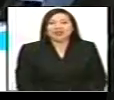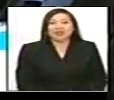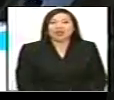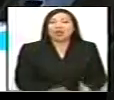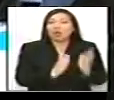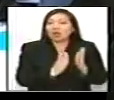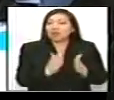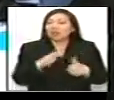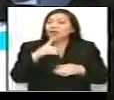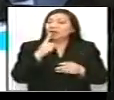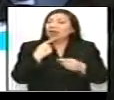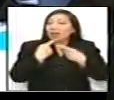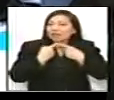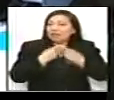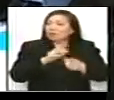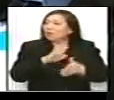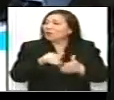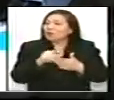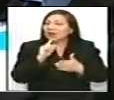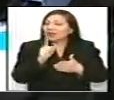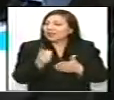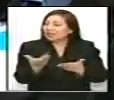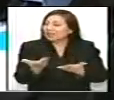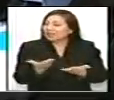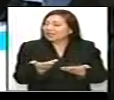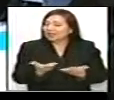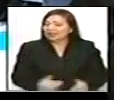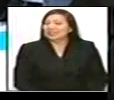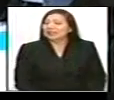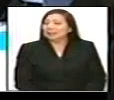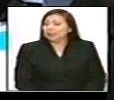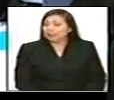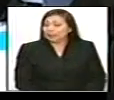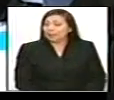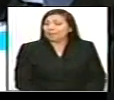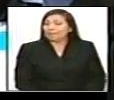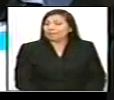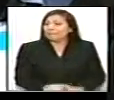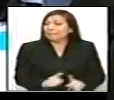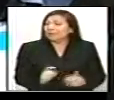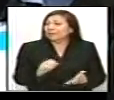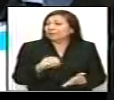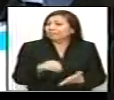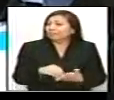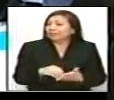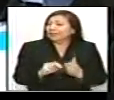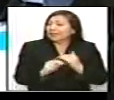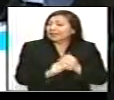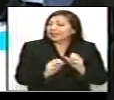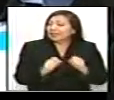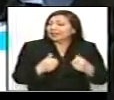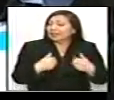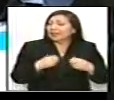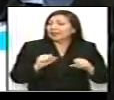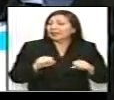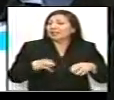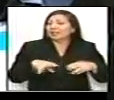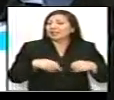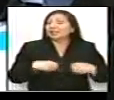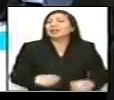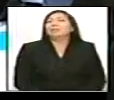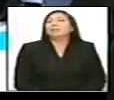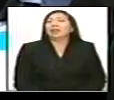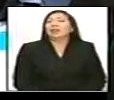una única fuente, cosa que no ha pasado en ningún otro sector. El Catastro Minero Nacional sí lo tiene así.